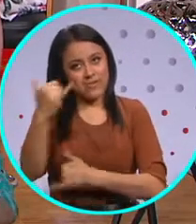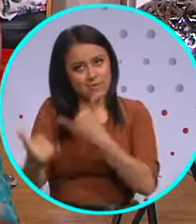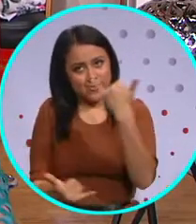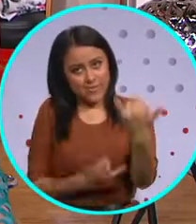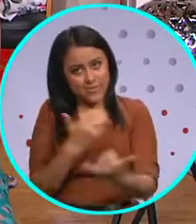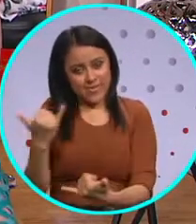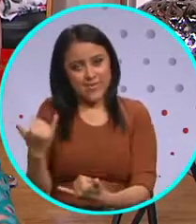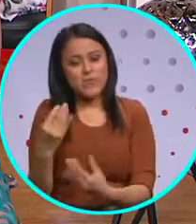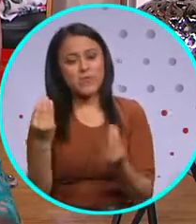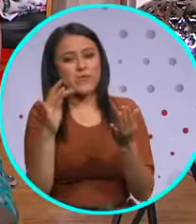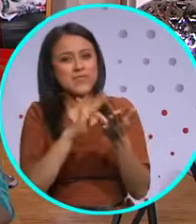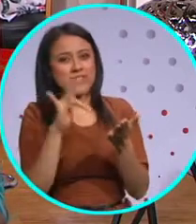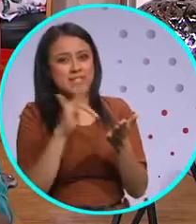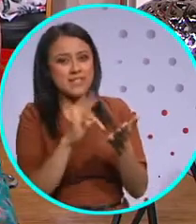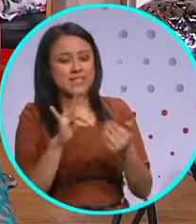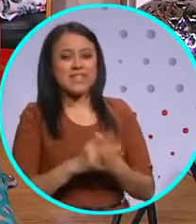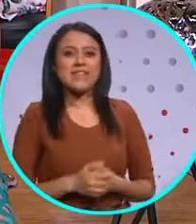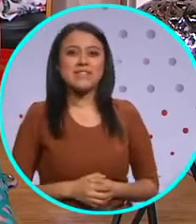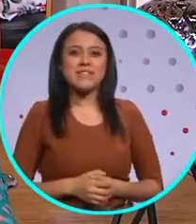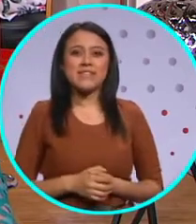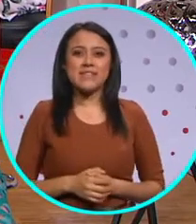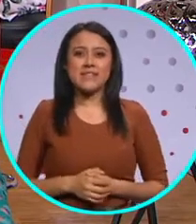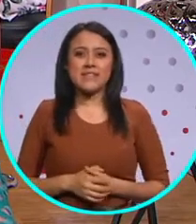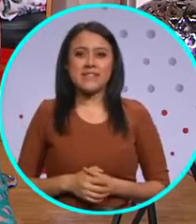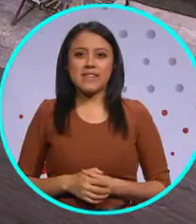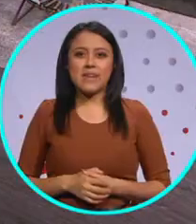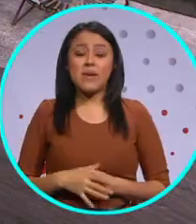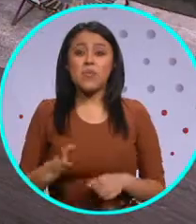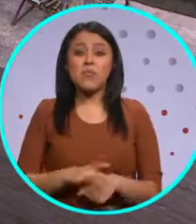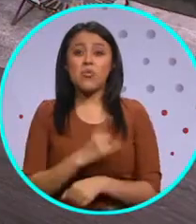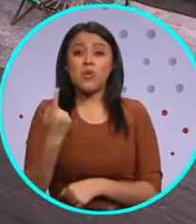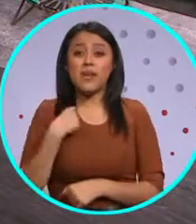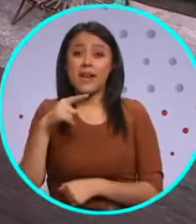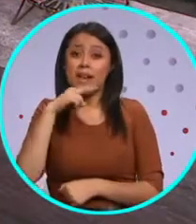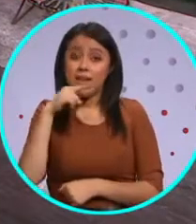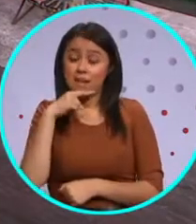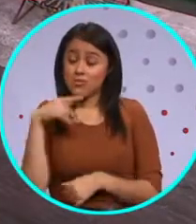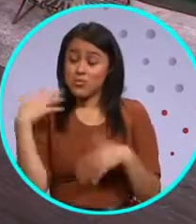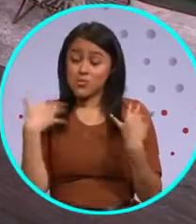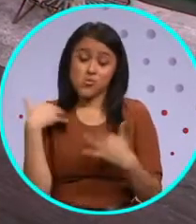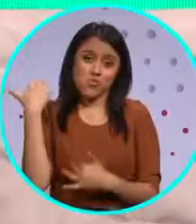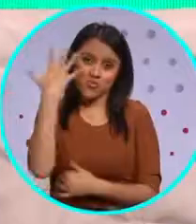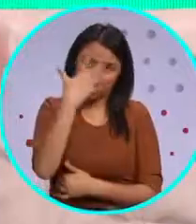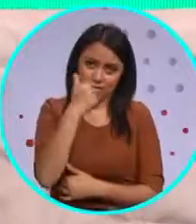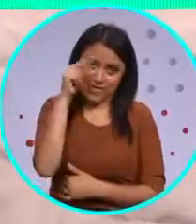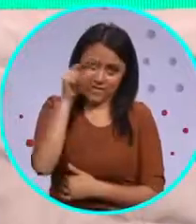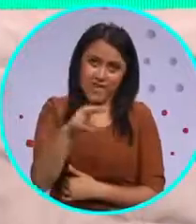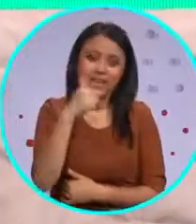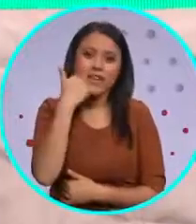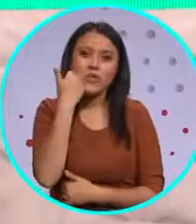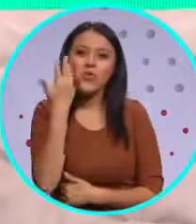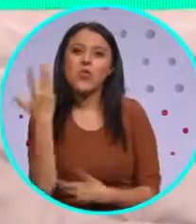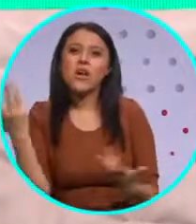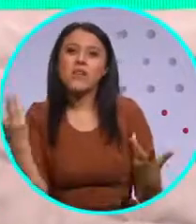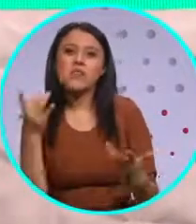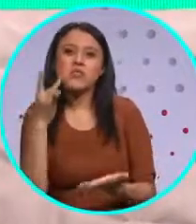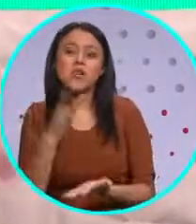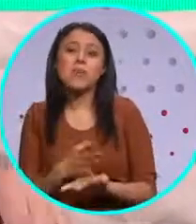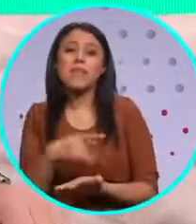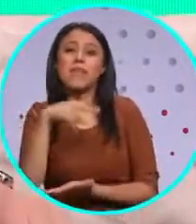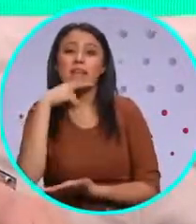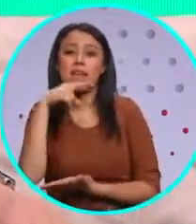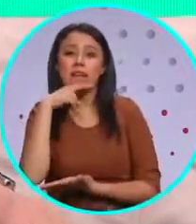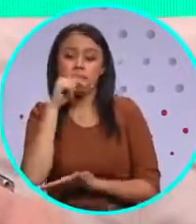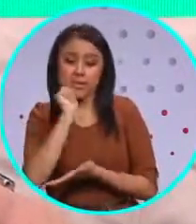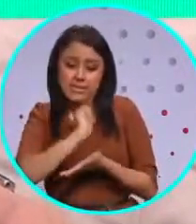agradezco muchísimo por los lápices creo que es uno especialmente del lápiz que